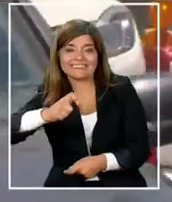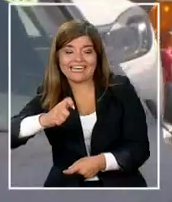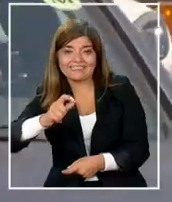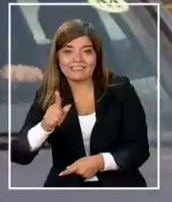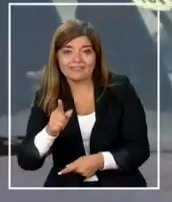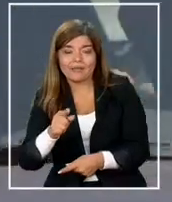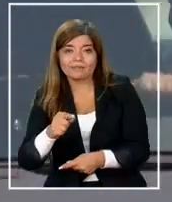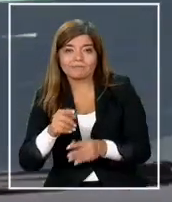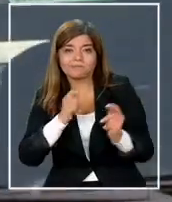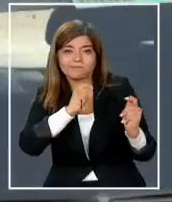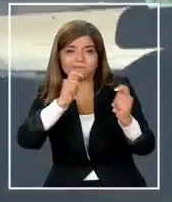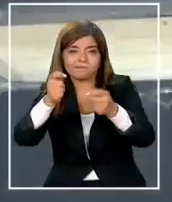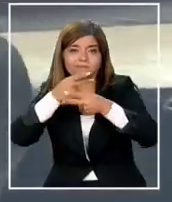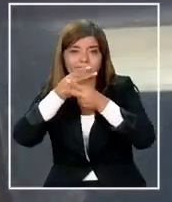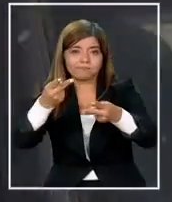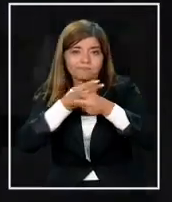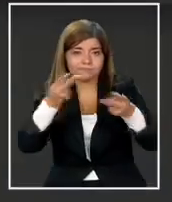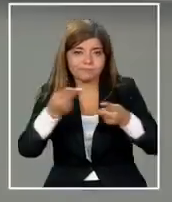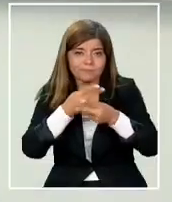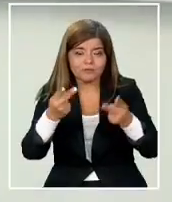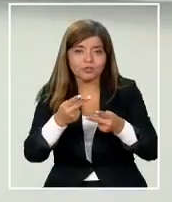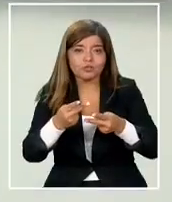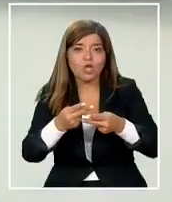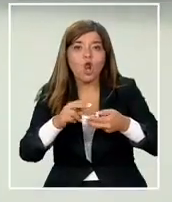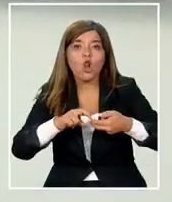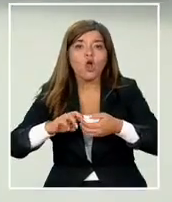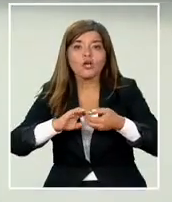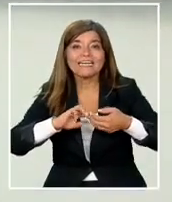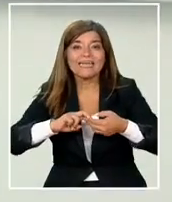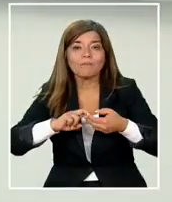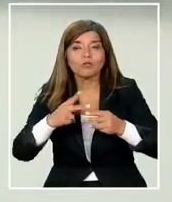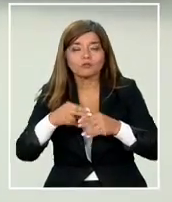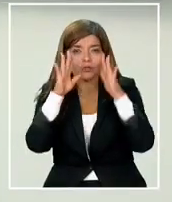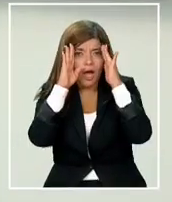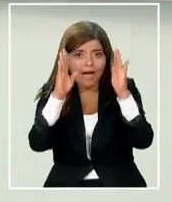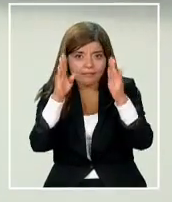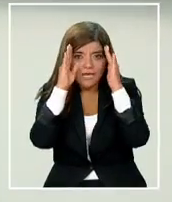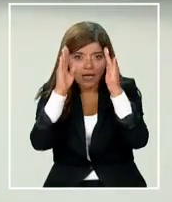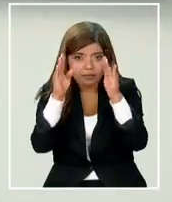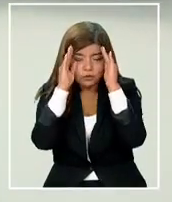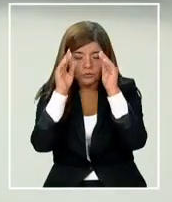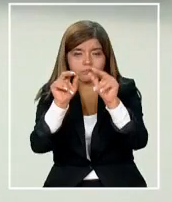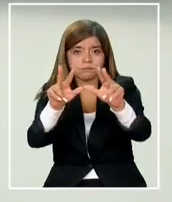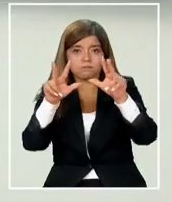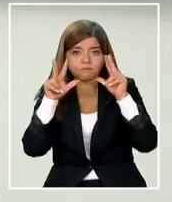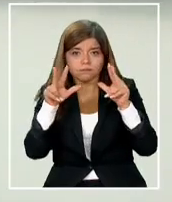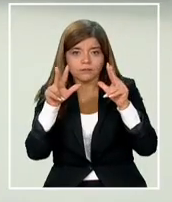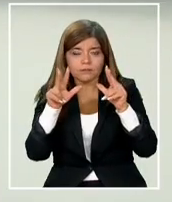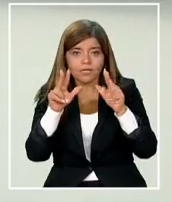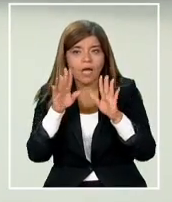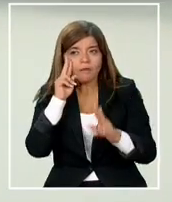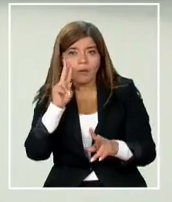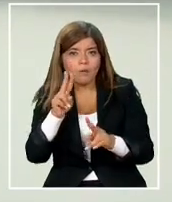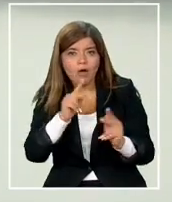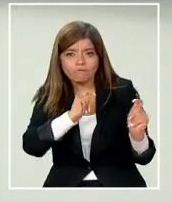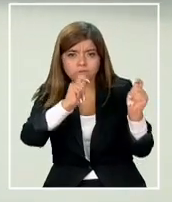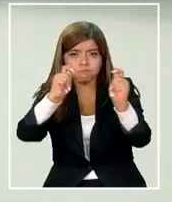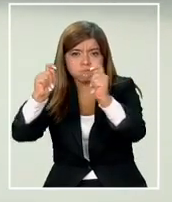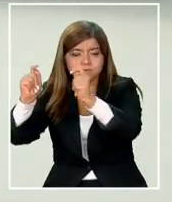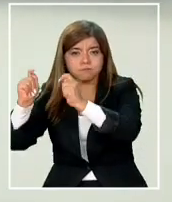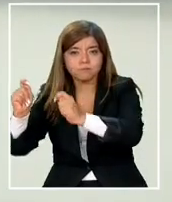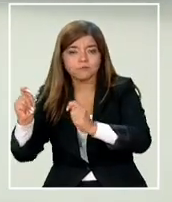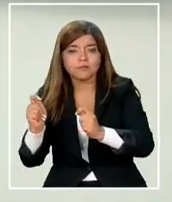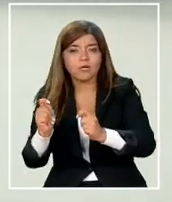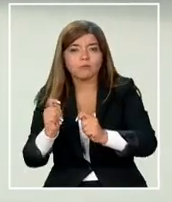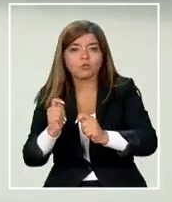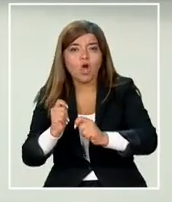de redes sociales. Por lo tanto, los gremios estamos en alerta y no descartamos movilizaciones para que